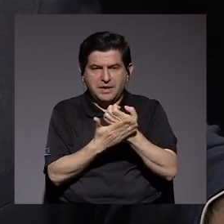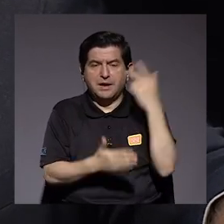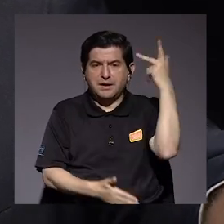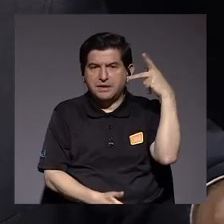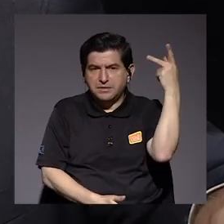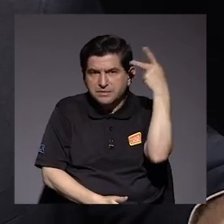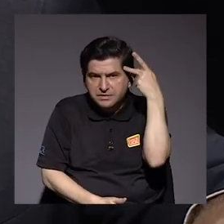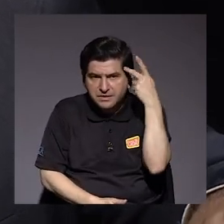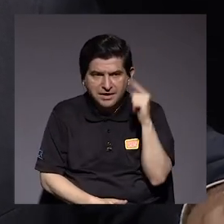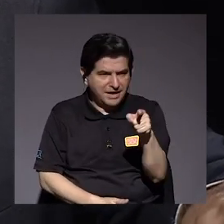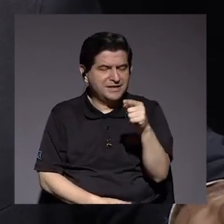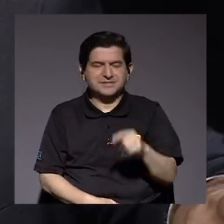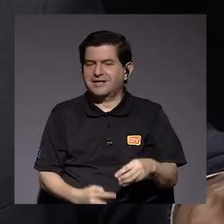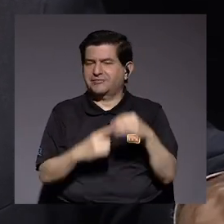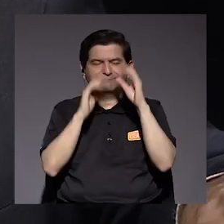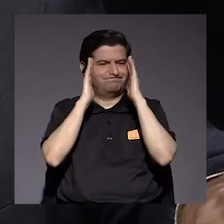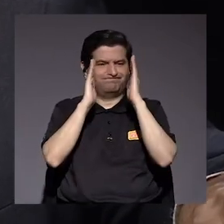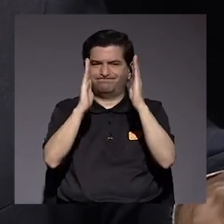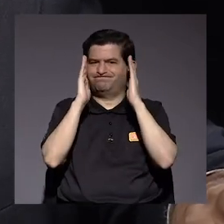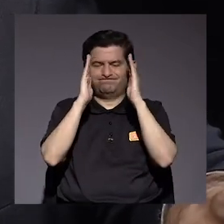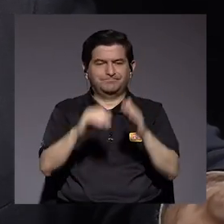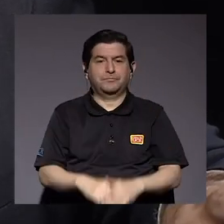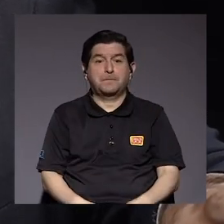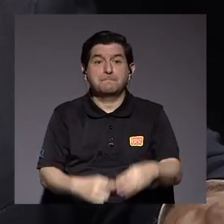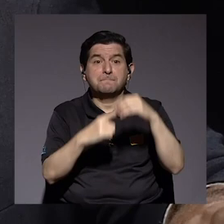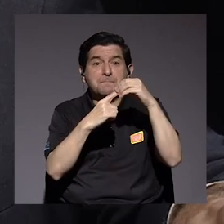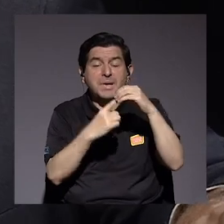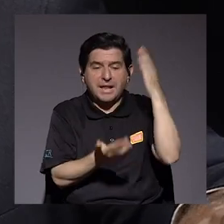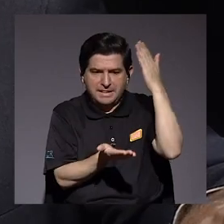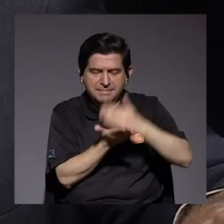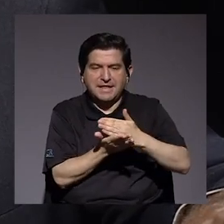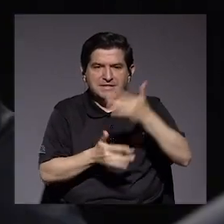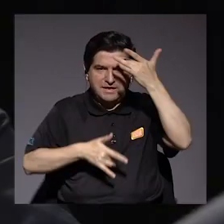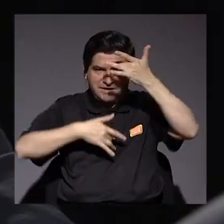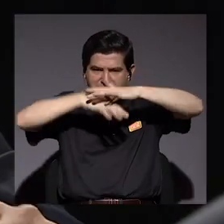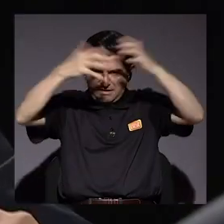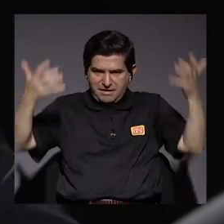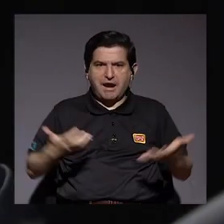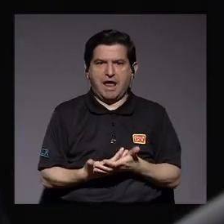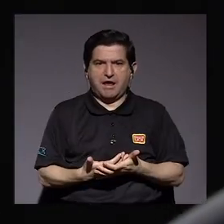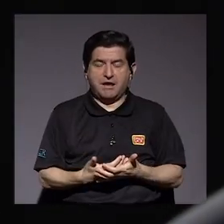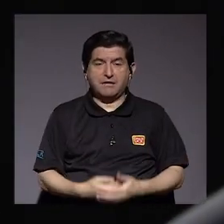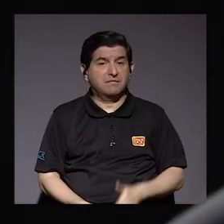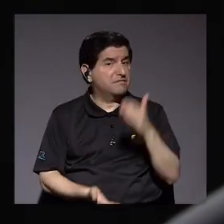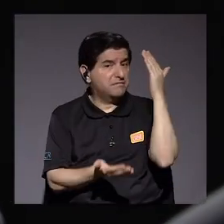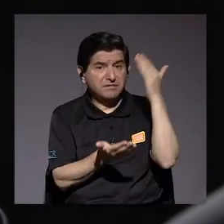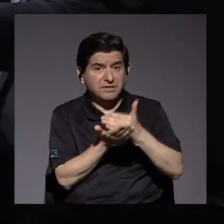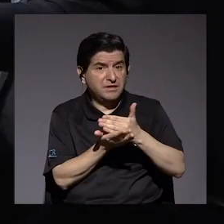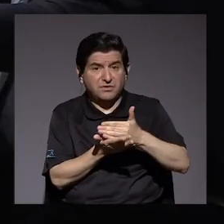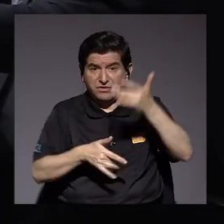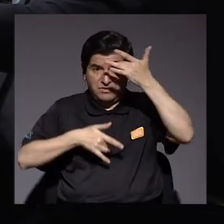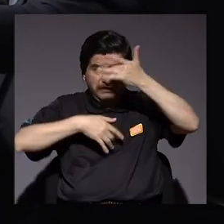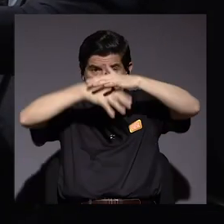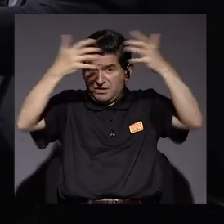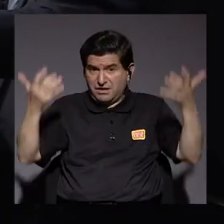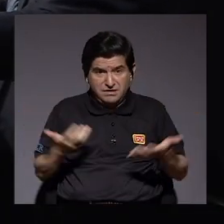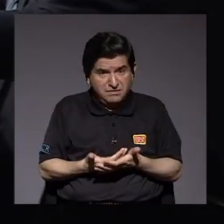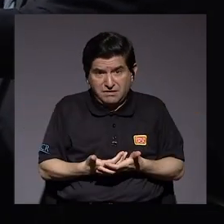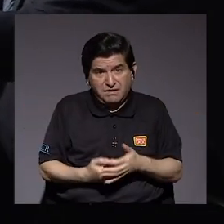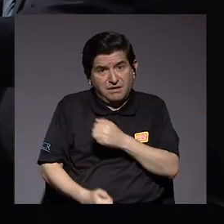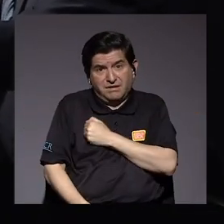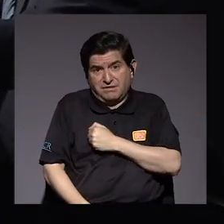y políticos esa no es la prioridad la prioridades para la pandemia sino para la pandemia perdón